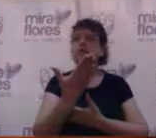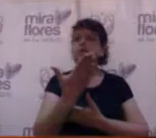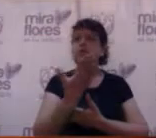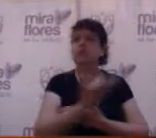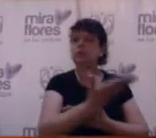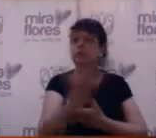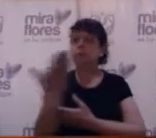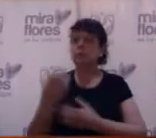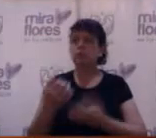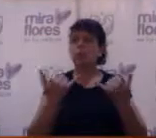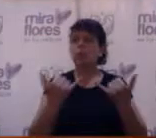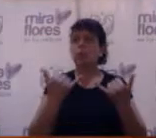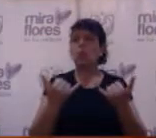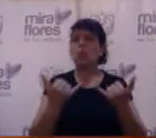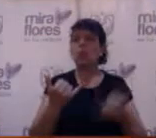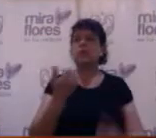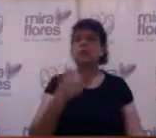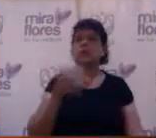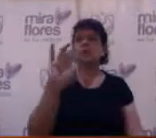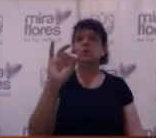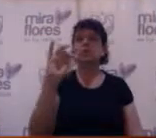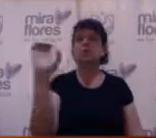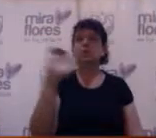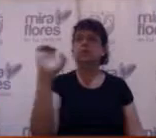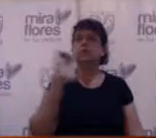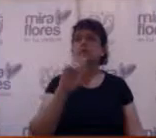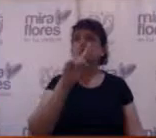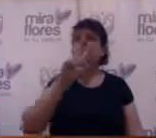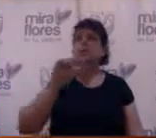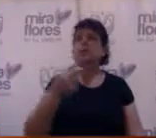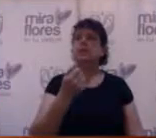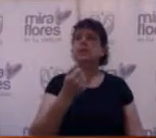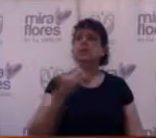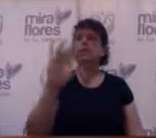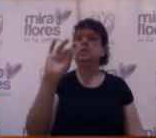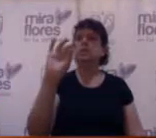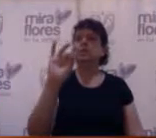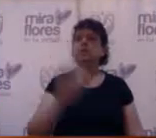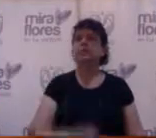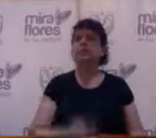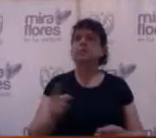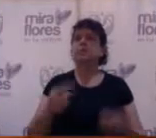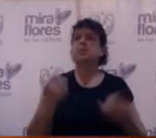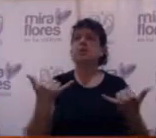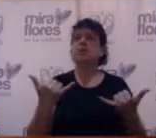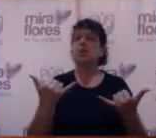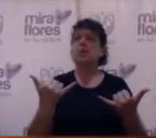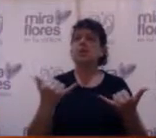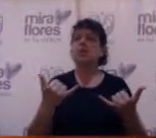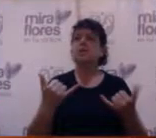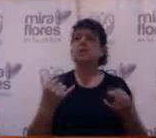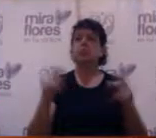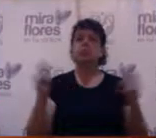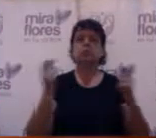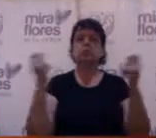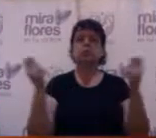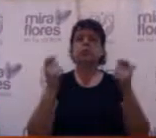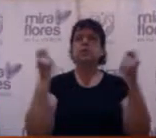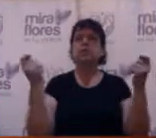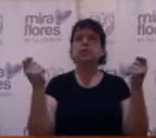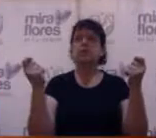Hoy es 18 de enero del año 2018. Estamos celebrando un aniversario más de